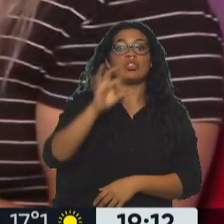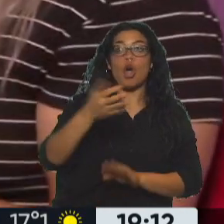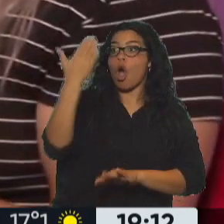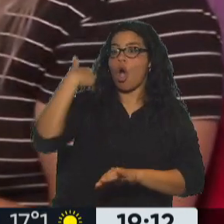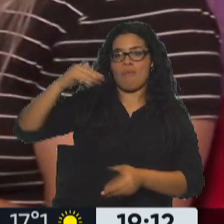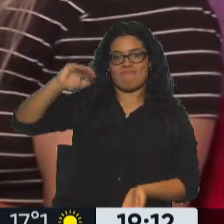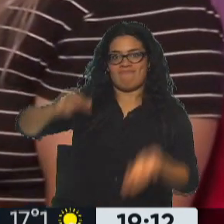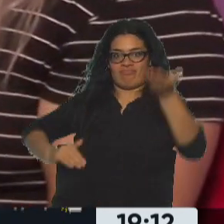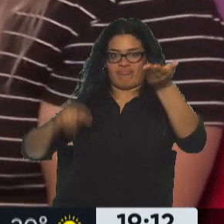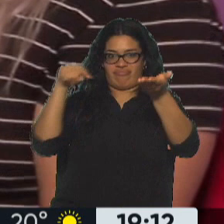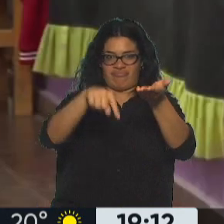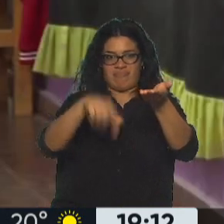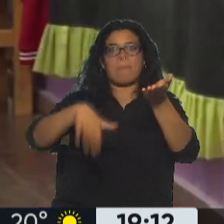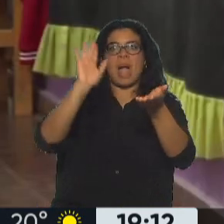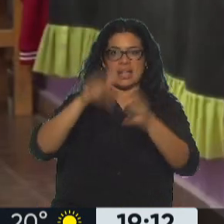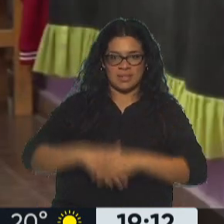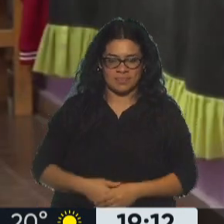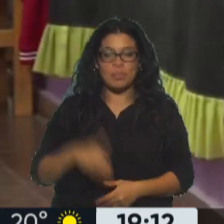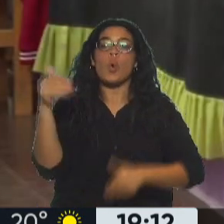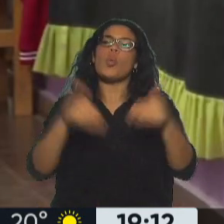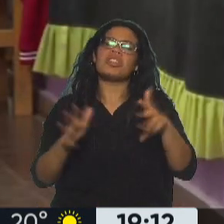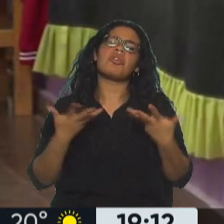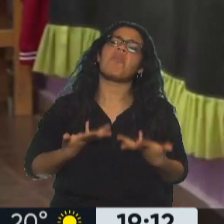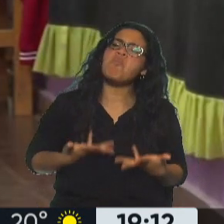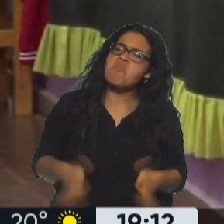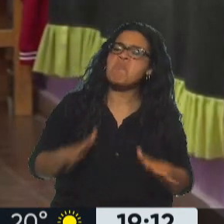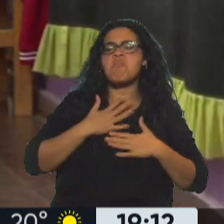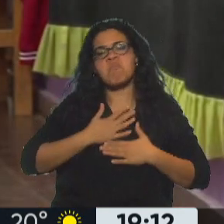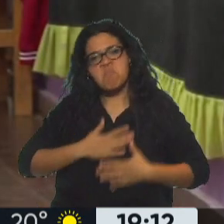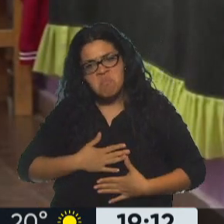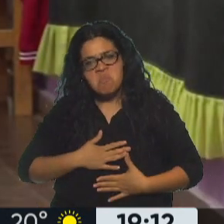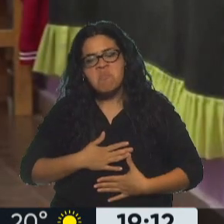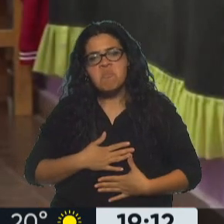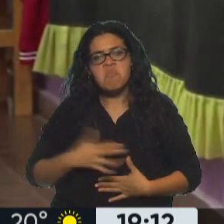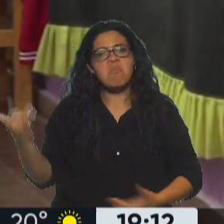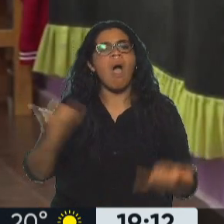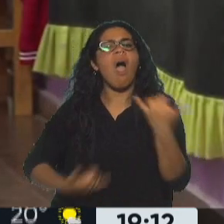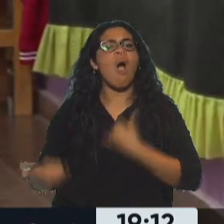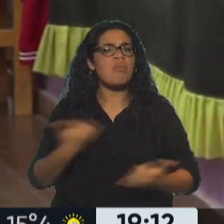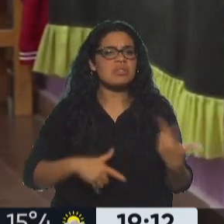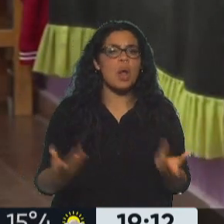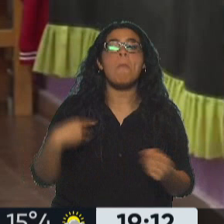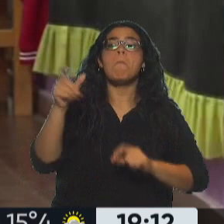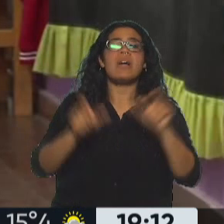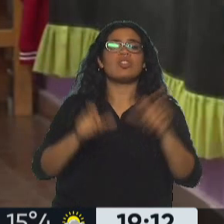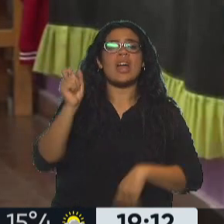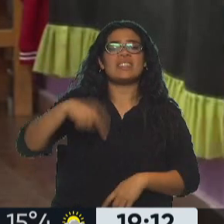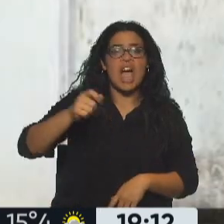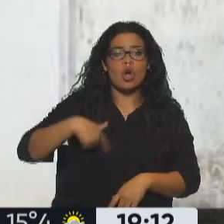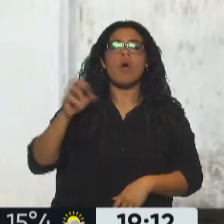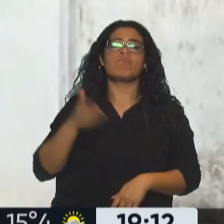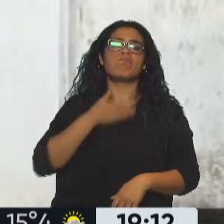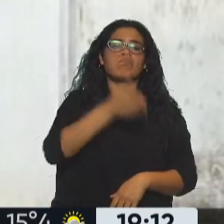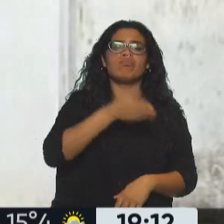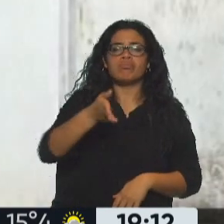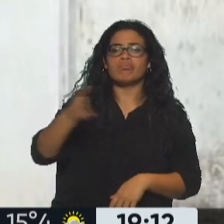una elección con normalidad. Según voceros vinculados con el comicio, los chaqueños fueron a las urnas para elegir gobernador, vice,